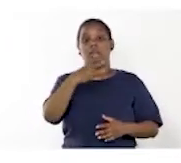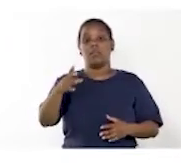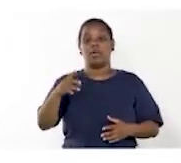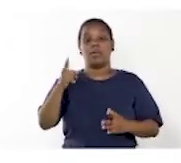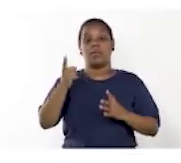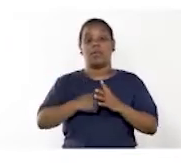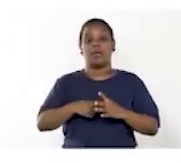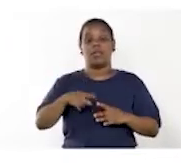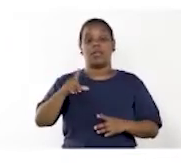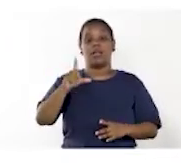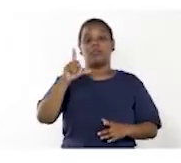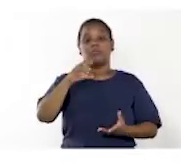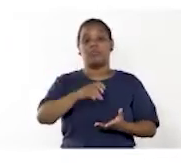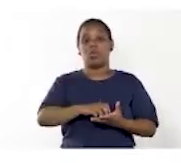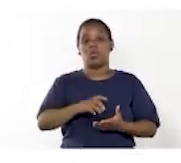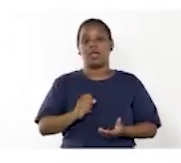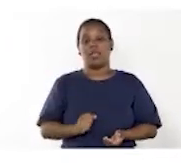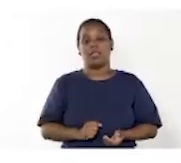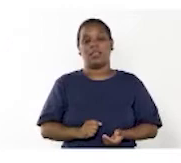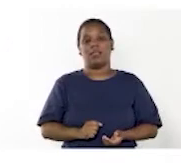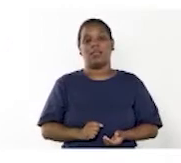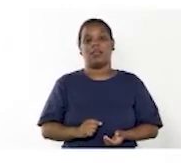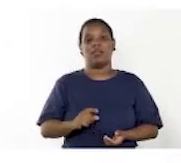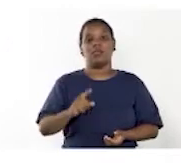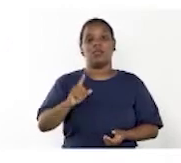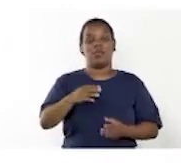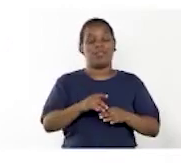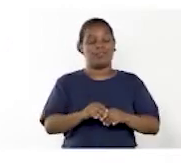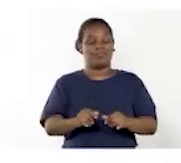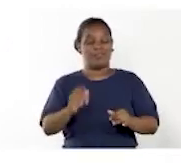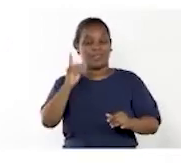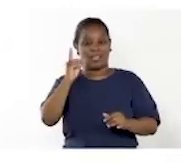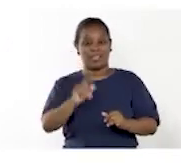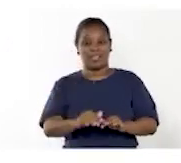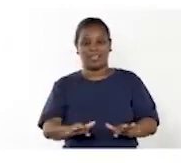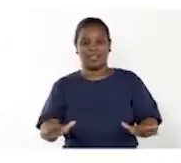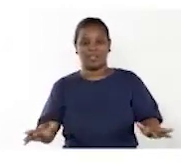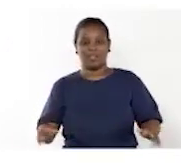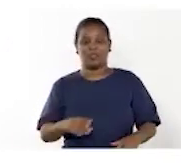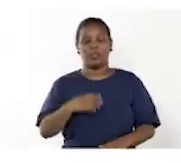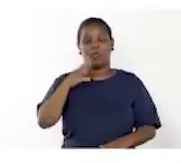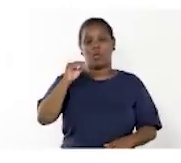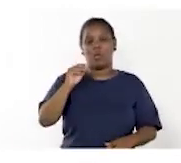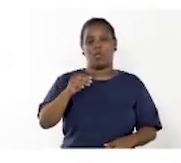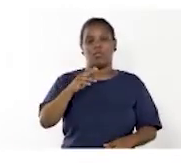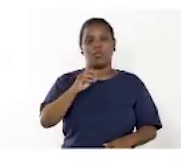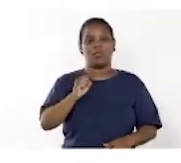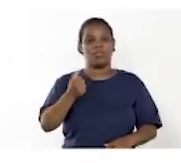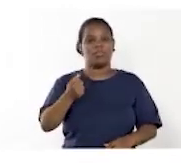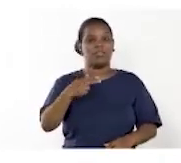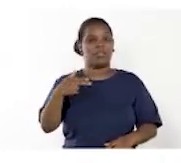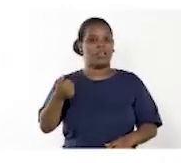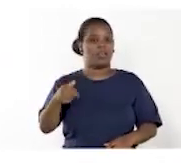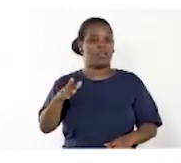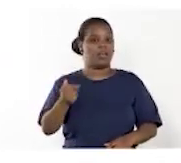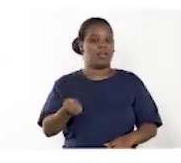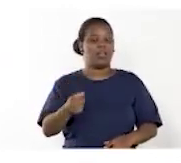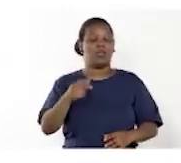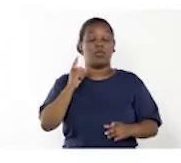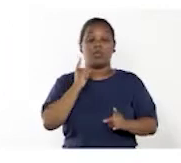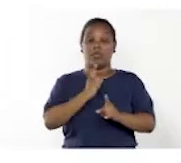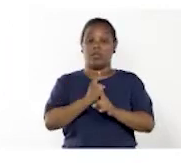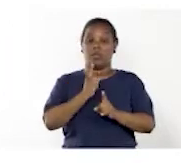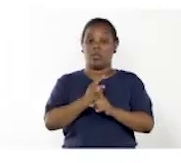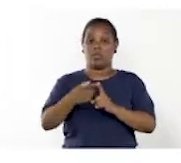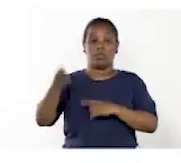localidad. Con la desertificación, lo que hablamos de los desiertos, lo que hablamos del Sahara, lo que hemos hablado en el otro encuentro, en el